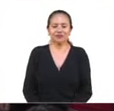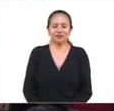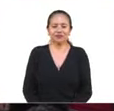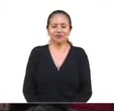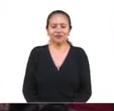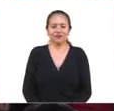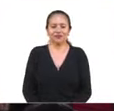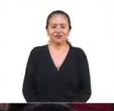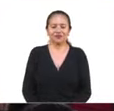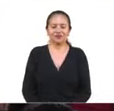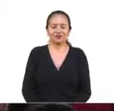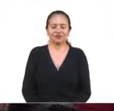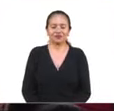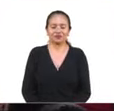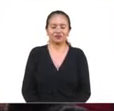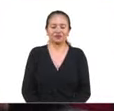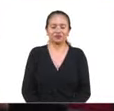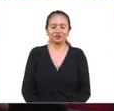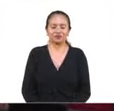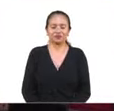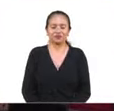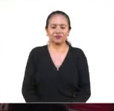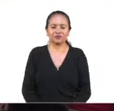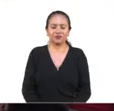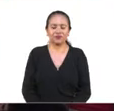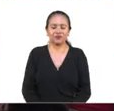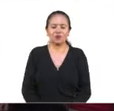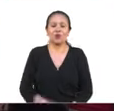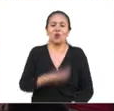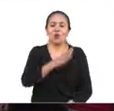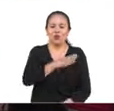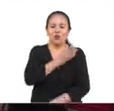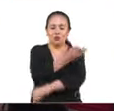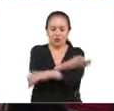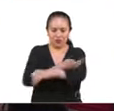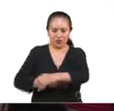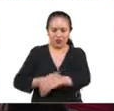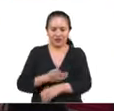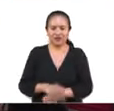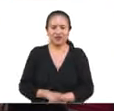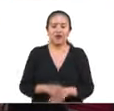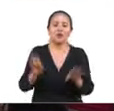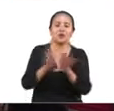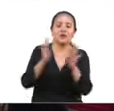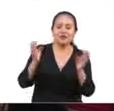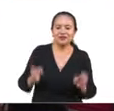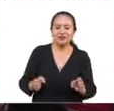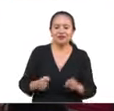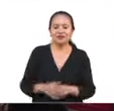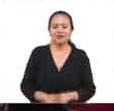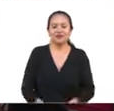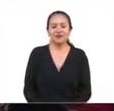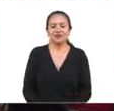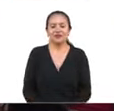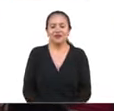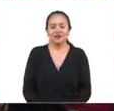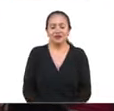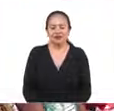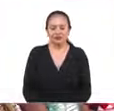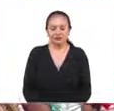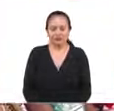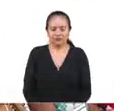¿Son tardes o días? ¿Quién sabe? Tardes, ¿verdad? Muy buenas tardes. ¿Cómo están?